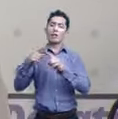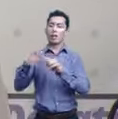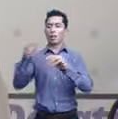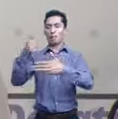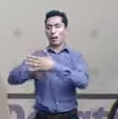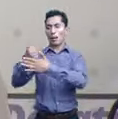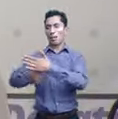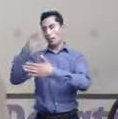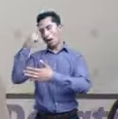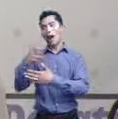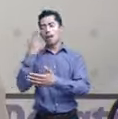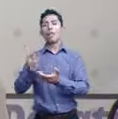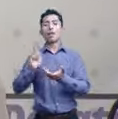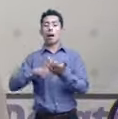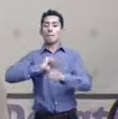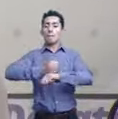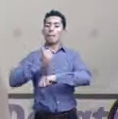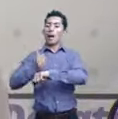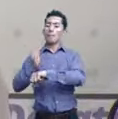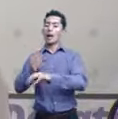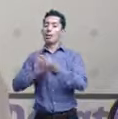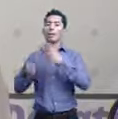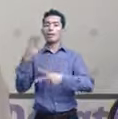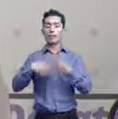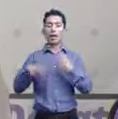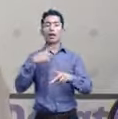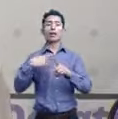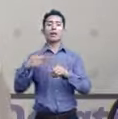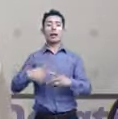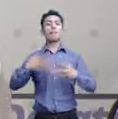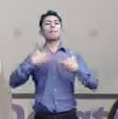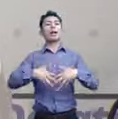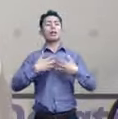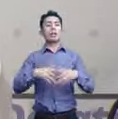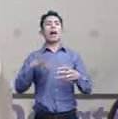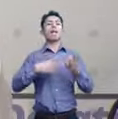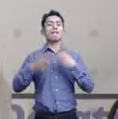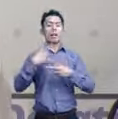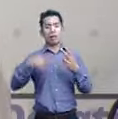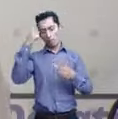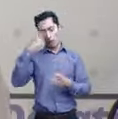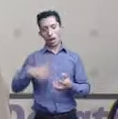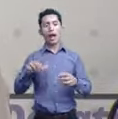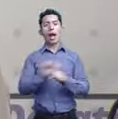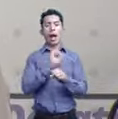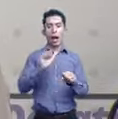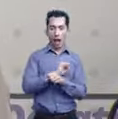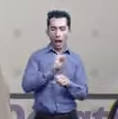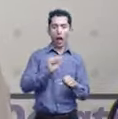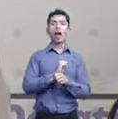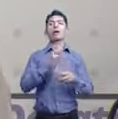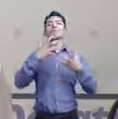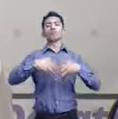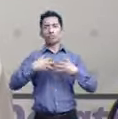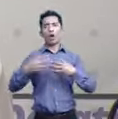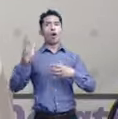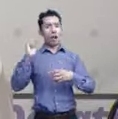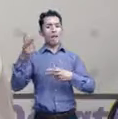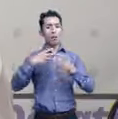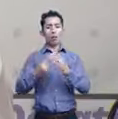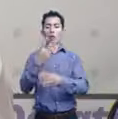para solicitar el asentamiento de empresas como armadoras o empresas que produzcan implementos para la industria automotriz, se instalen en